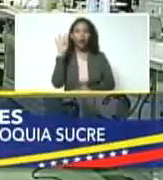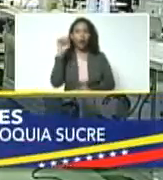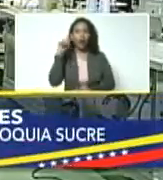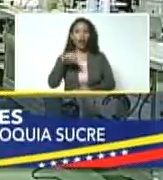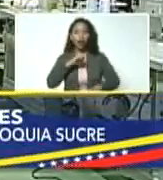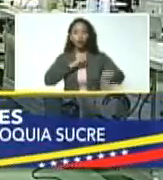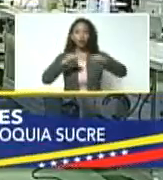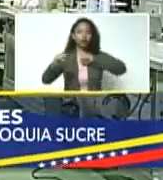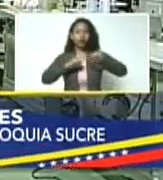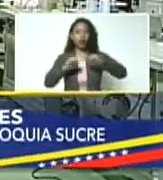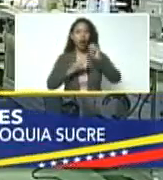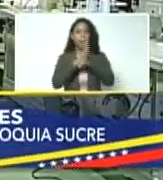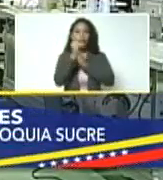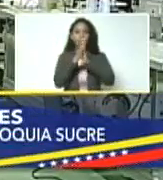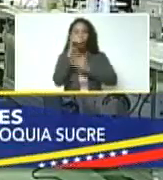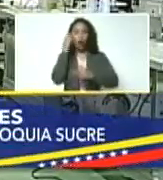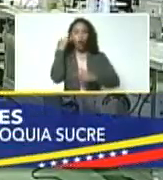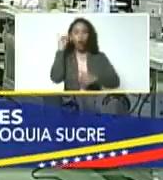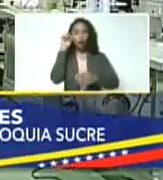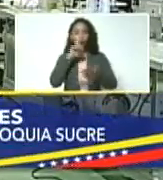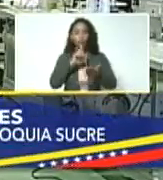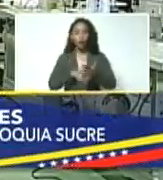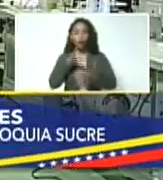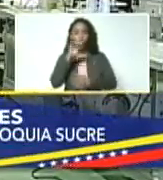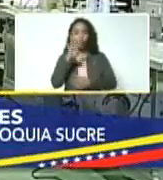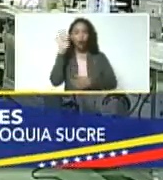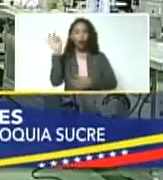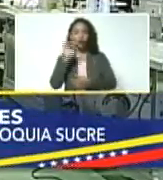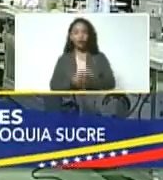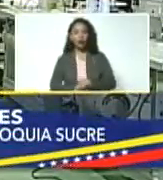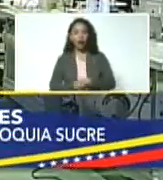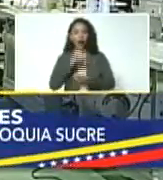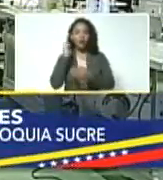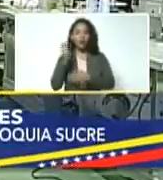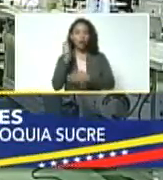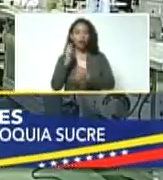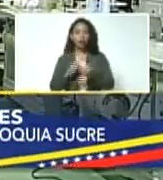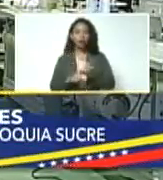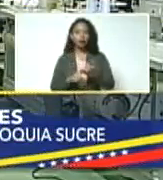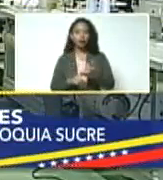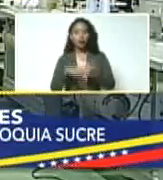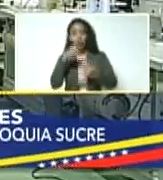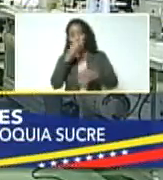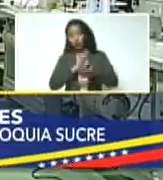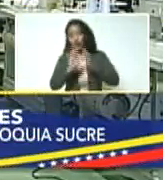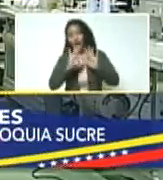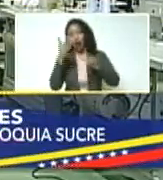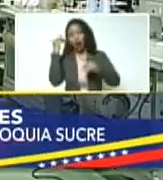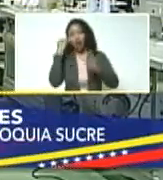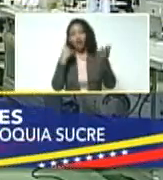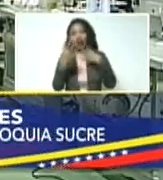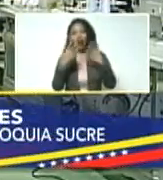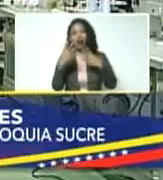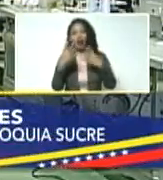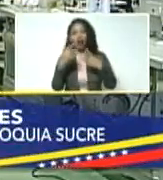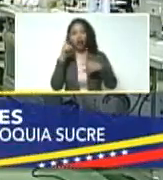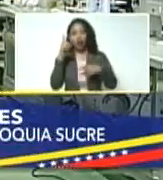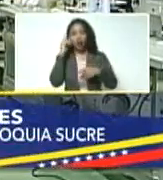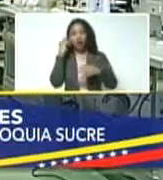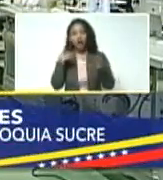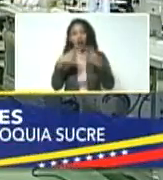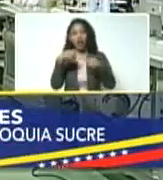motor emprendedor ha cumplido con las 4F, el financiamiento, y bueno, ya está en la feria. Está en una feria,